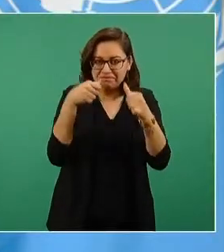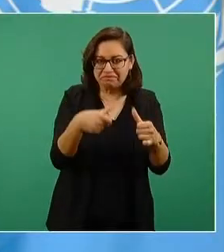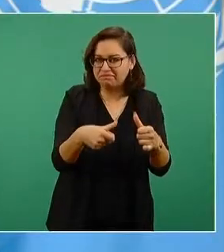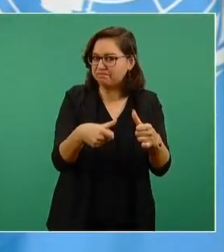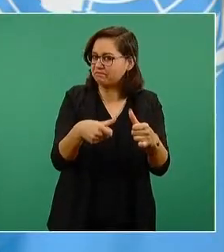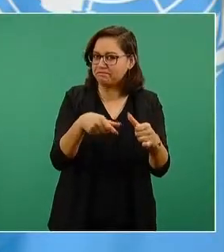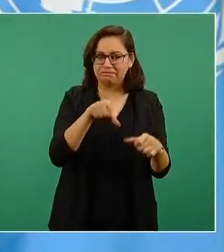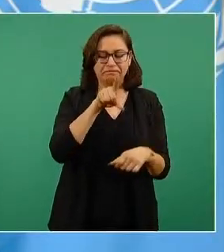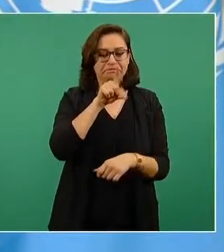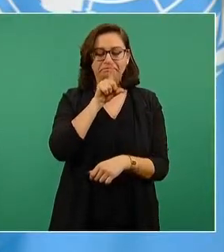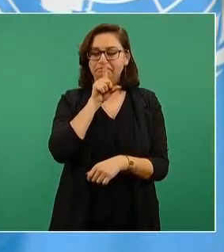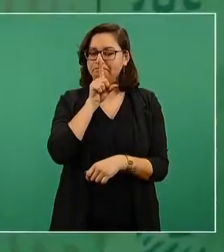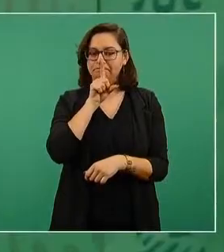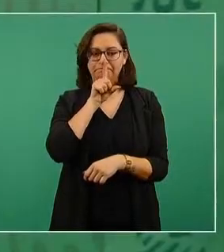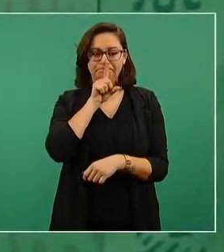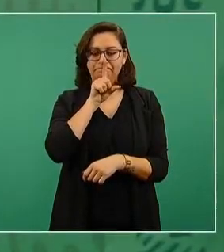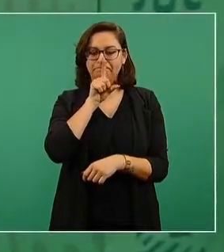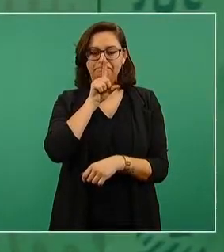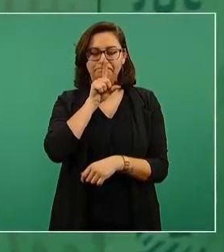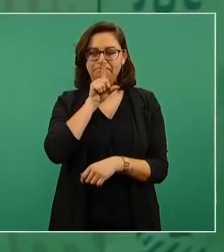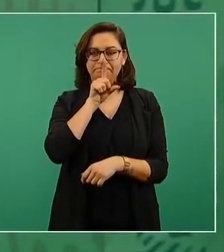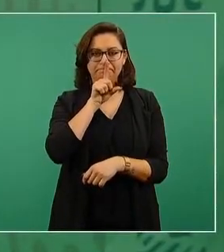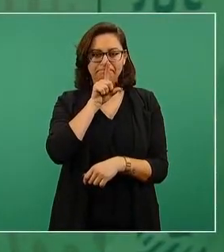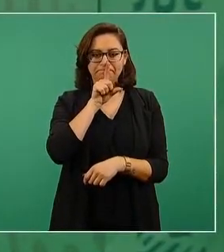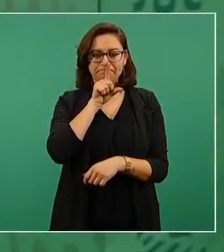que es la desigualdad